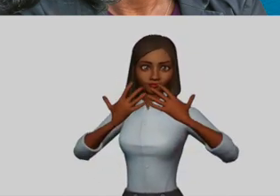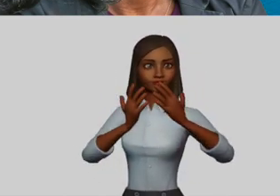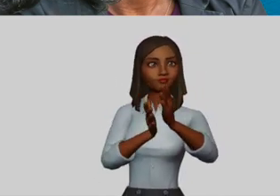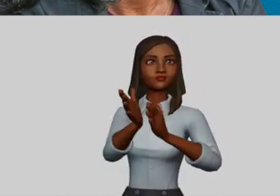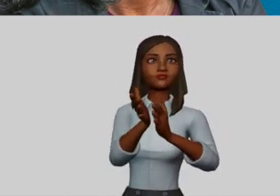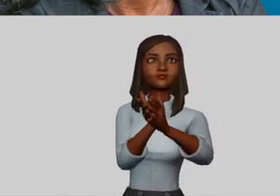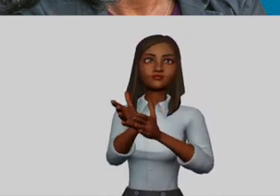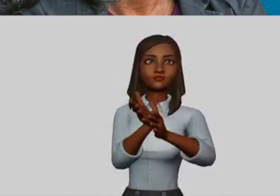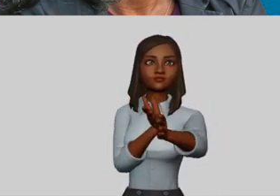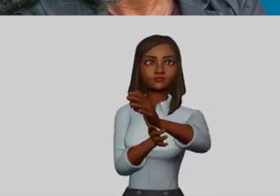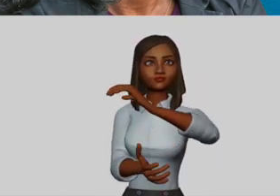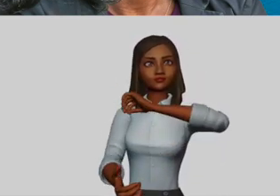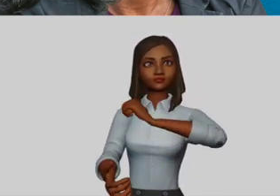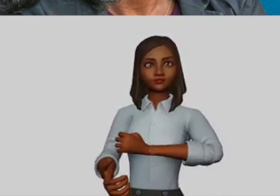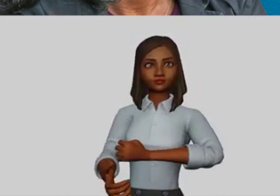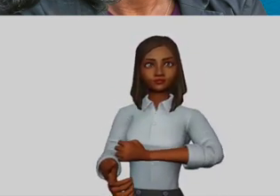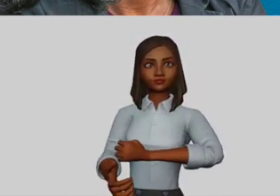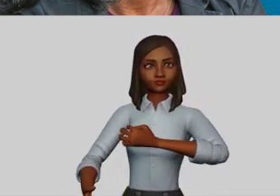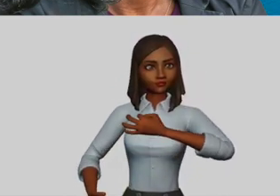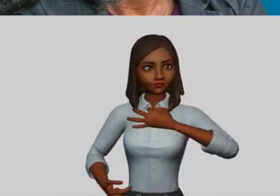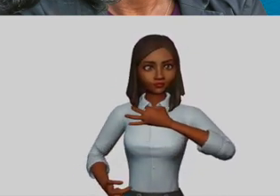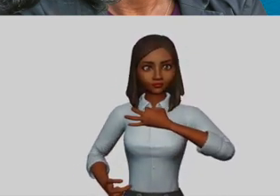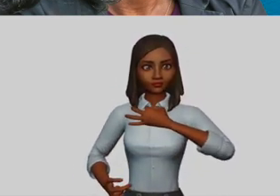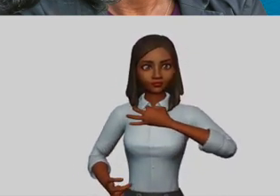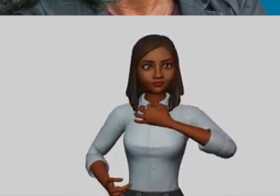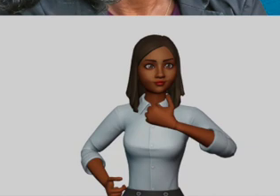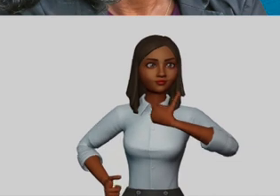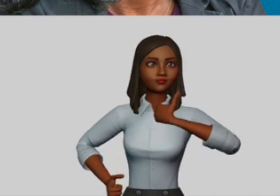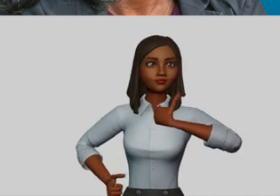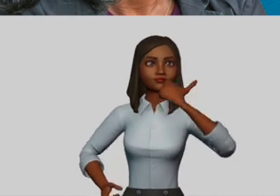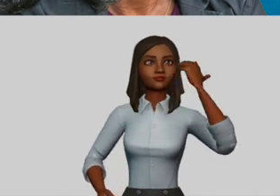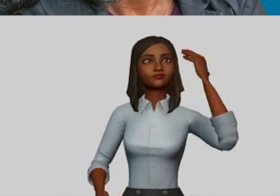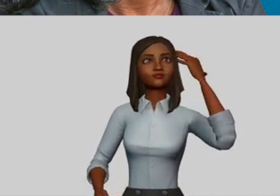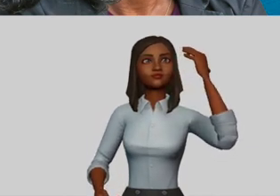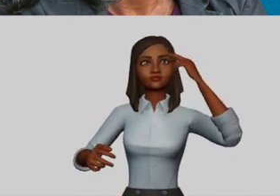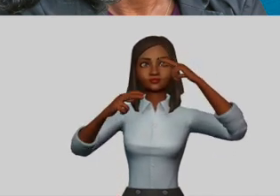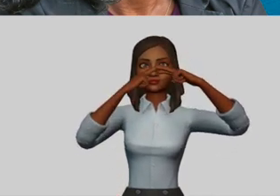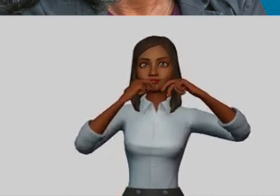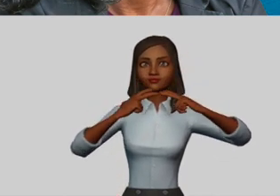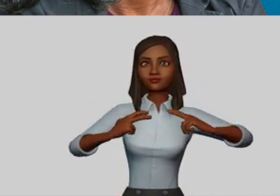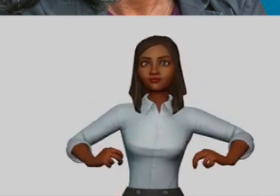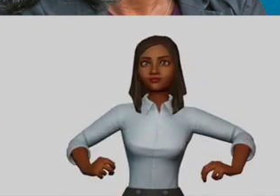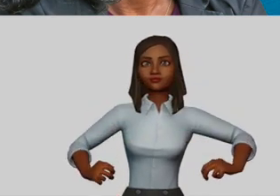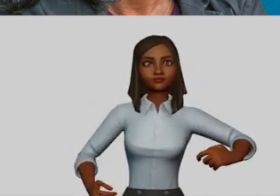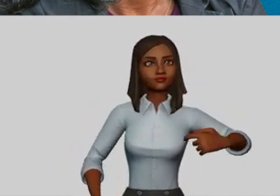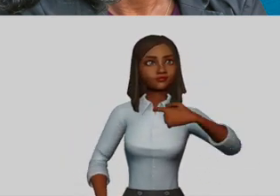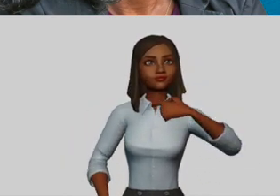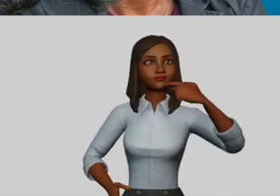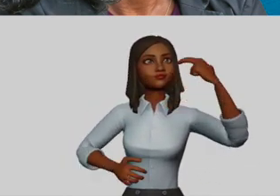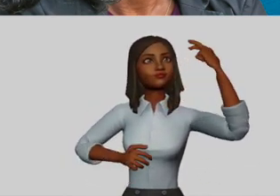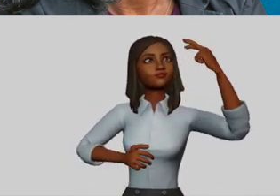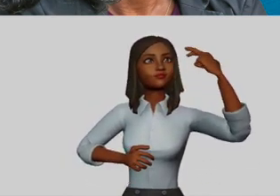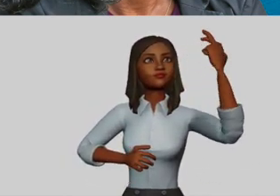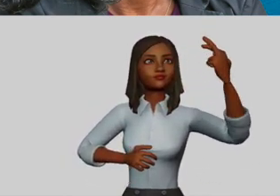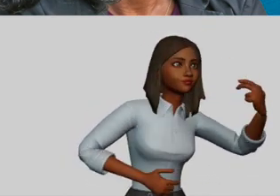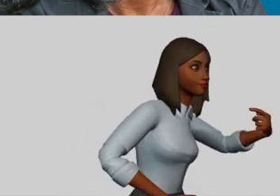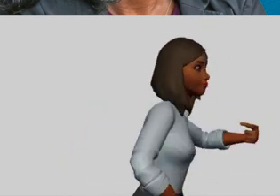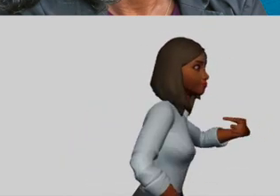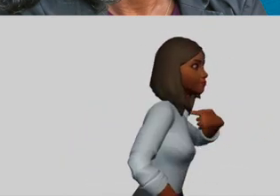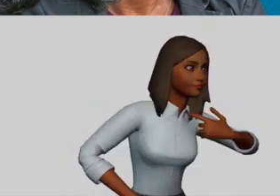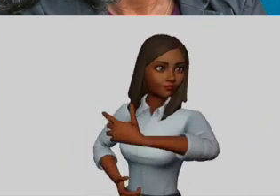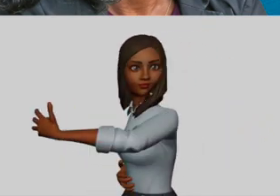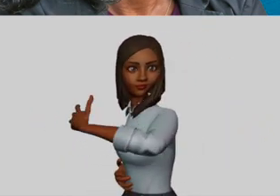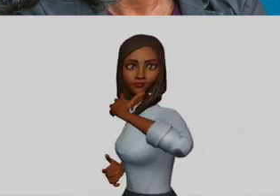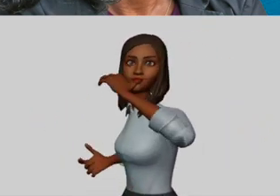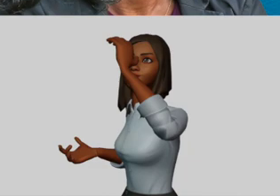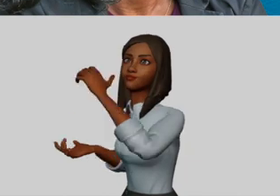impulsa mucho a seguir lo que estoy haciendo, porque en los Estados Unidos tengamos leyes que protegen esta comunidad. Ahora, no